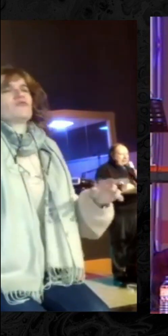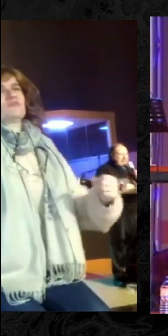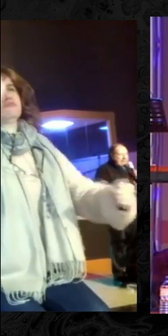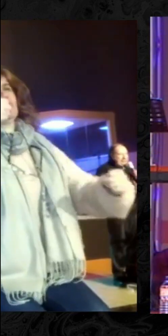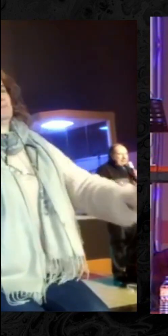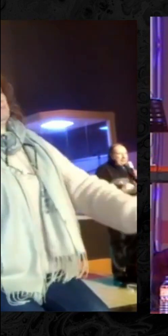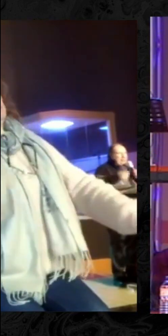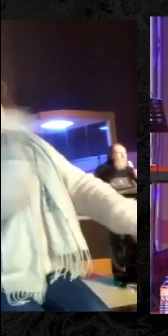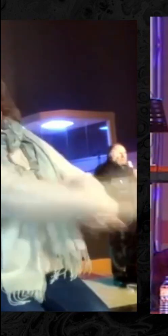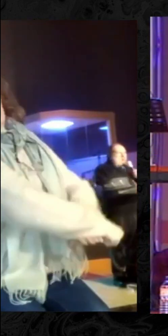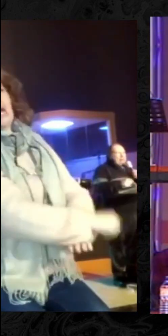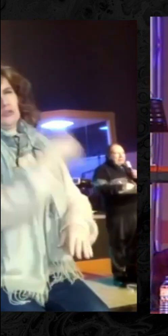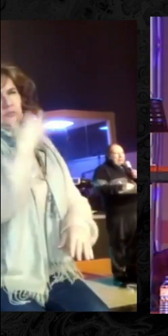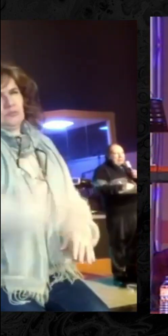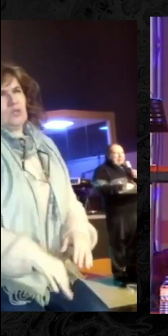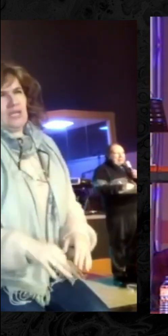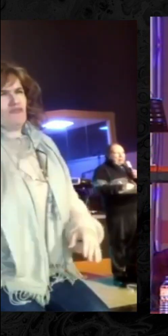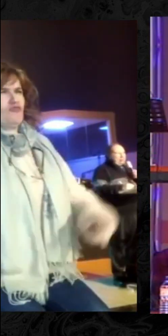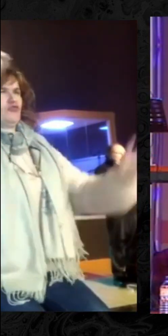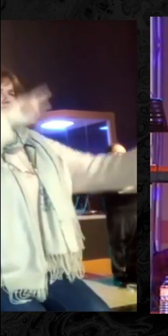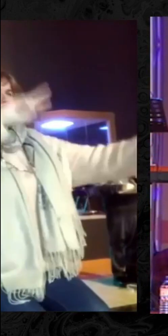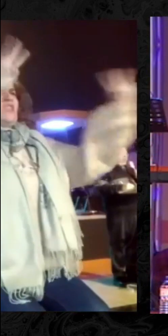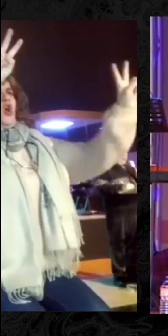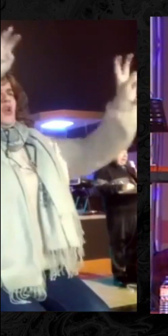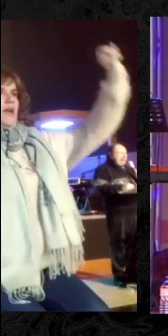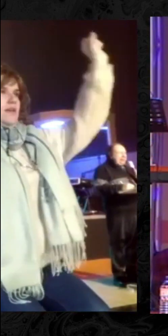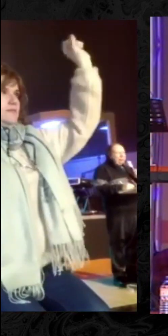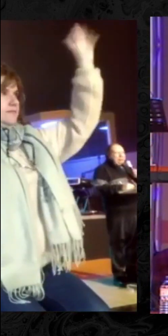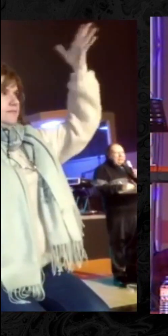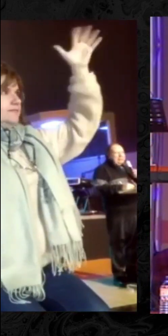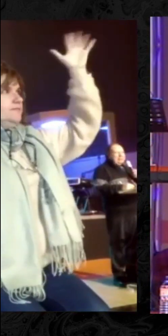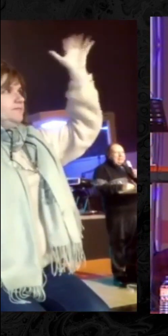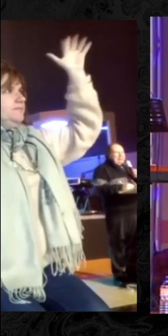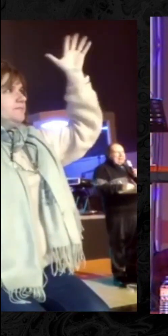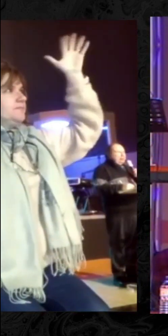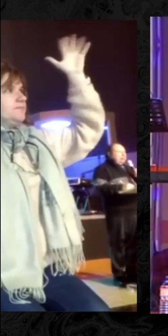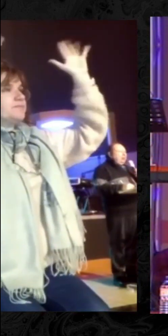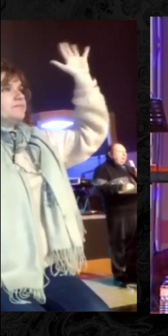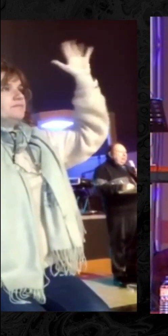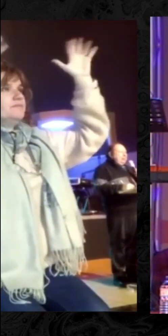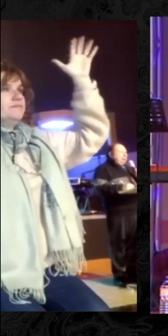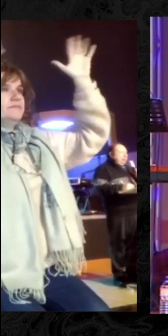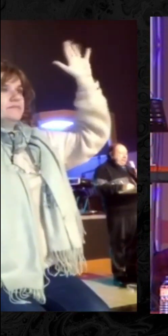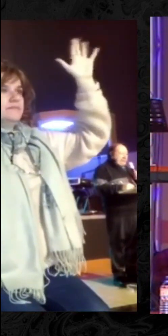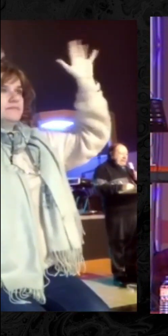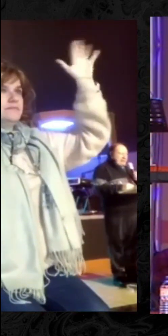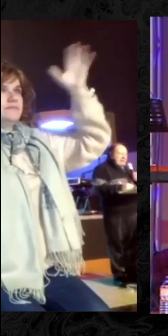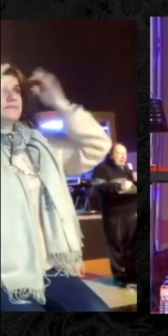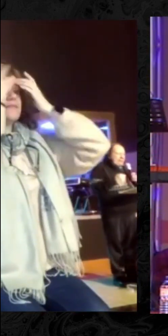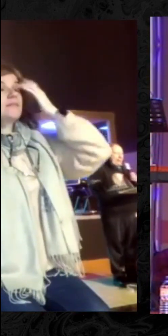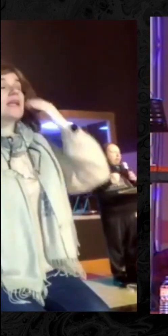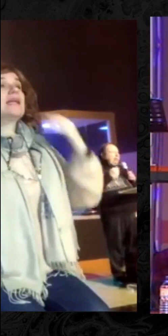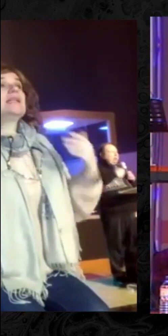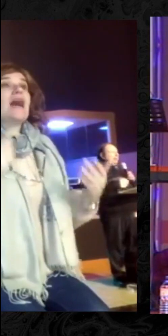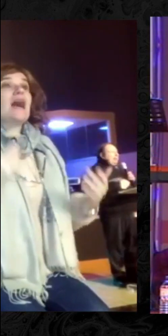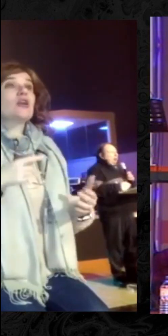de Nazareth dar un aplauso al señor está vencido el en el nombre de Jesús Bendito sea el nombre de Cristo ahora